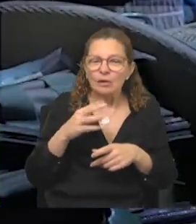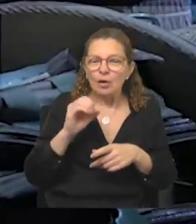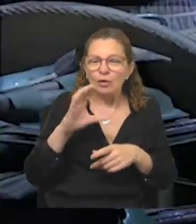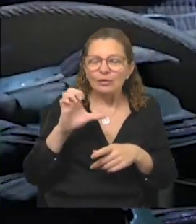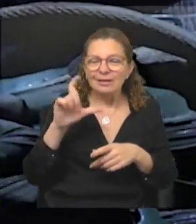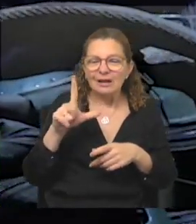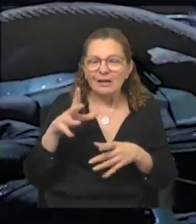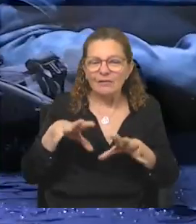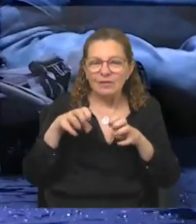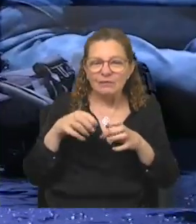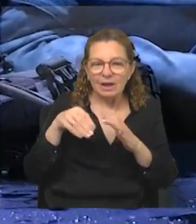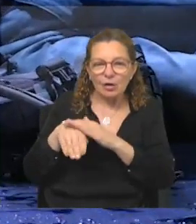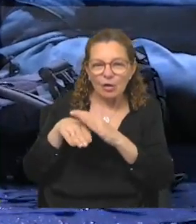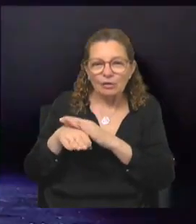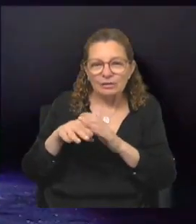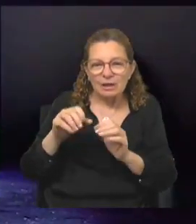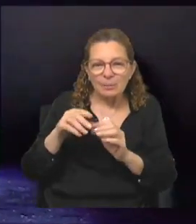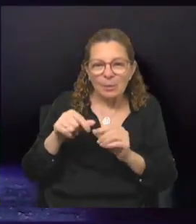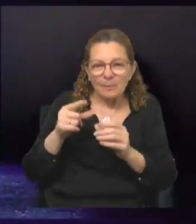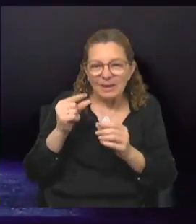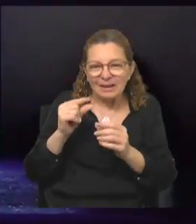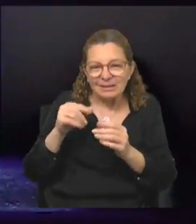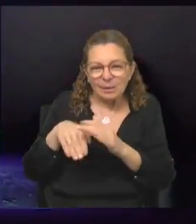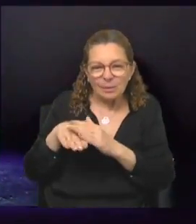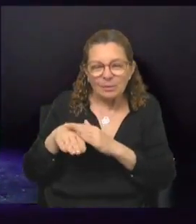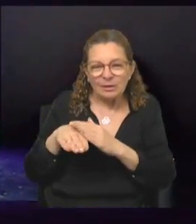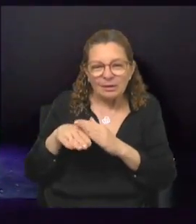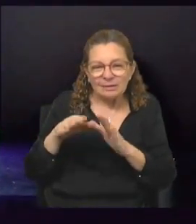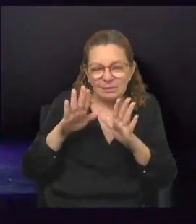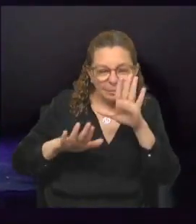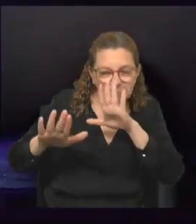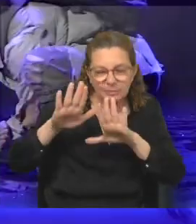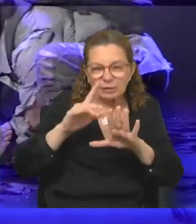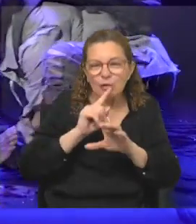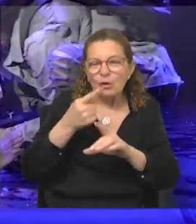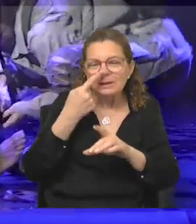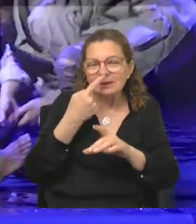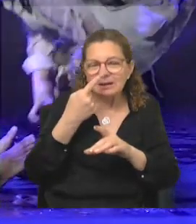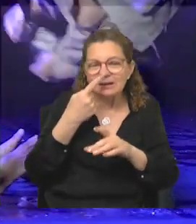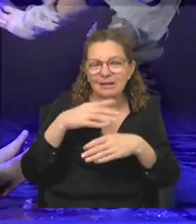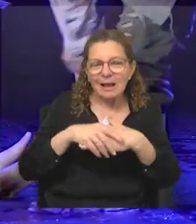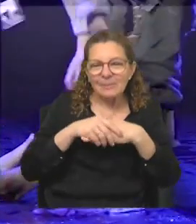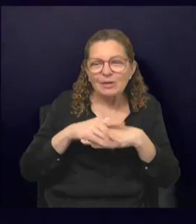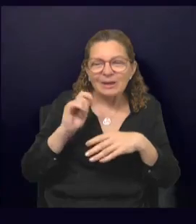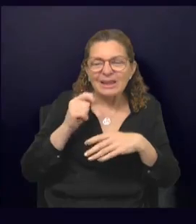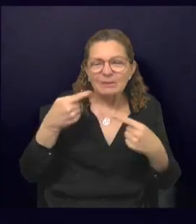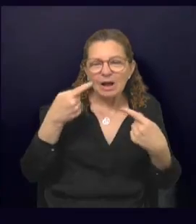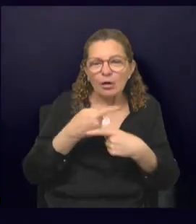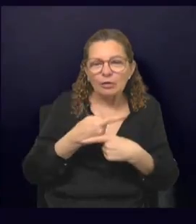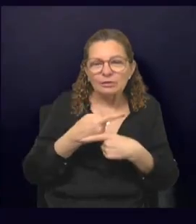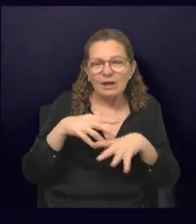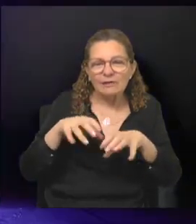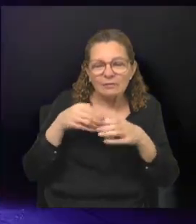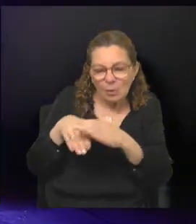donde vive y esconde pólvora y pequeña munición con la que trapiche sin importarle Quién es amigo y quién enemigo vive